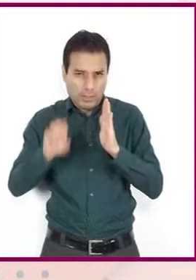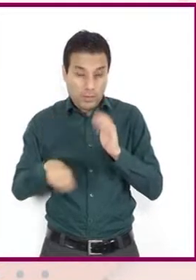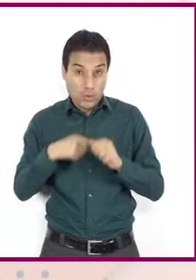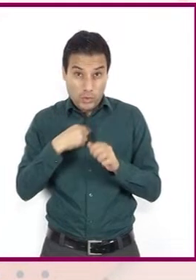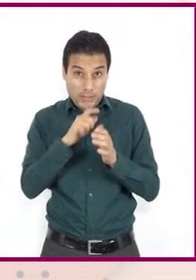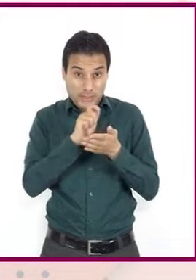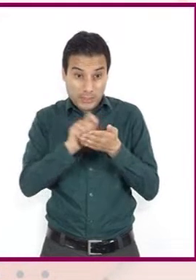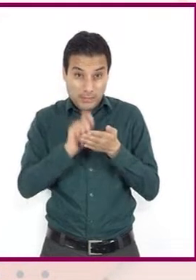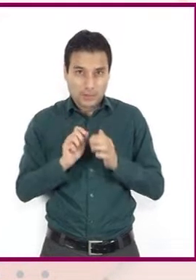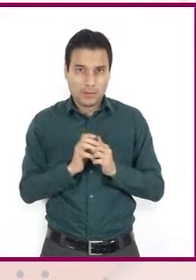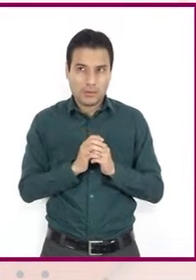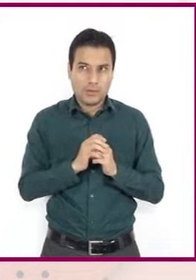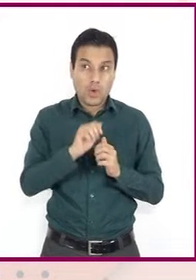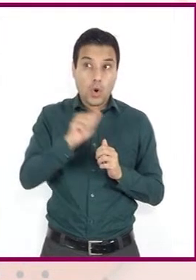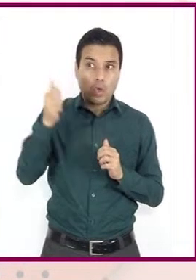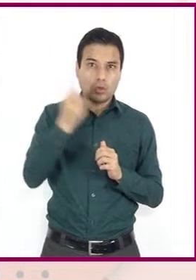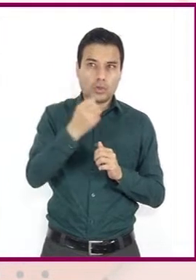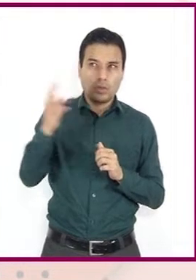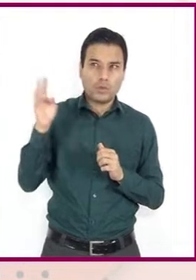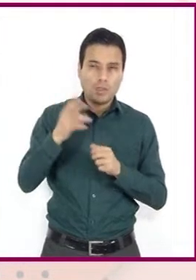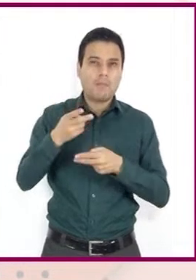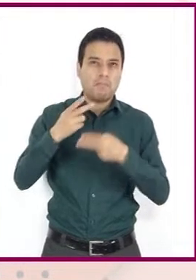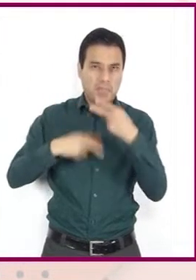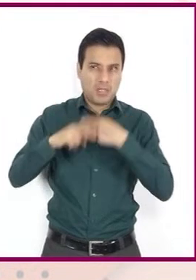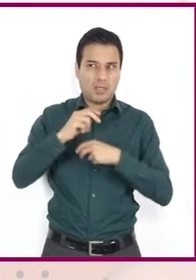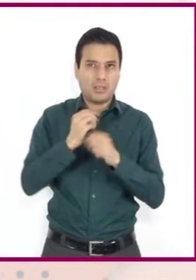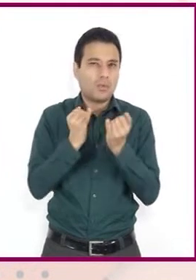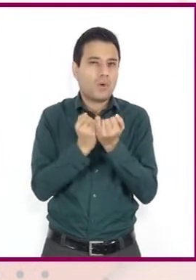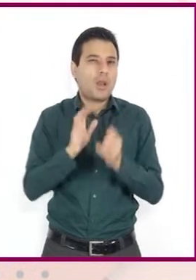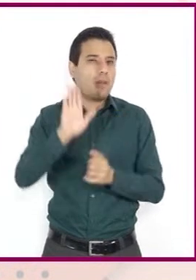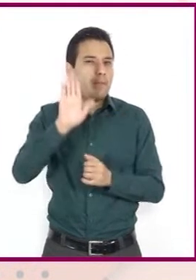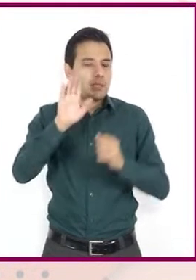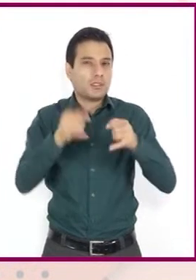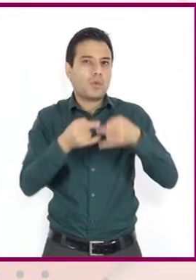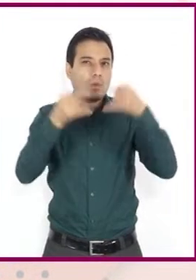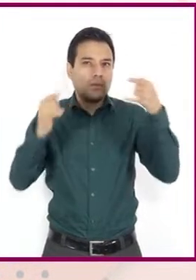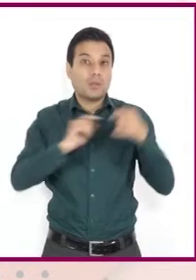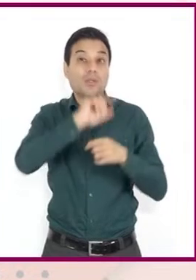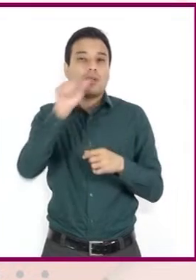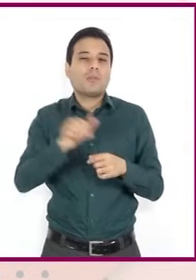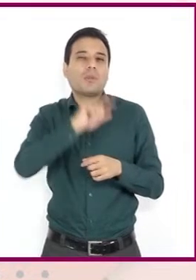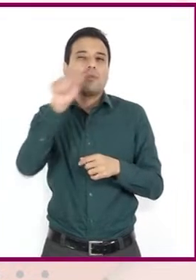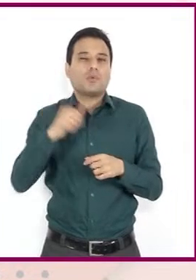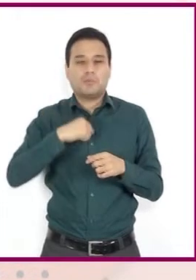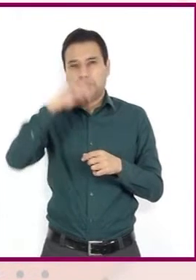los otros lo leerán como un cuento, y con los años lo será tal vez para mí.